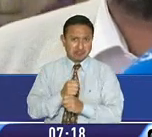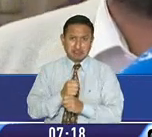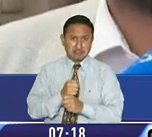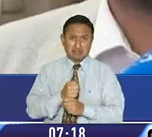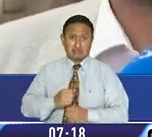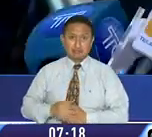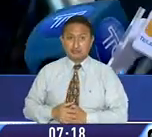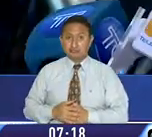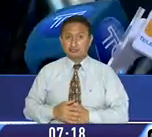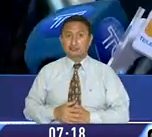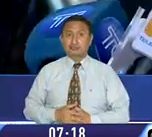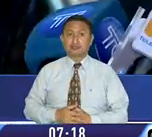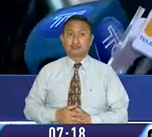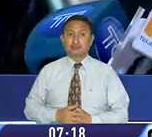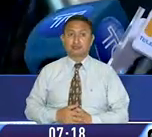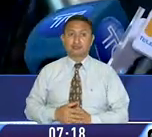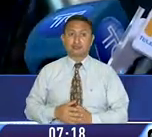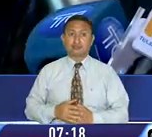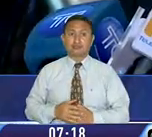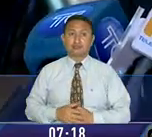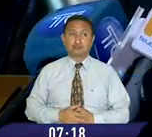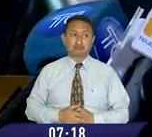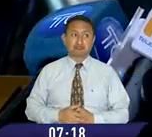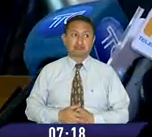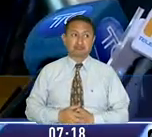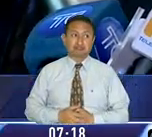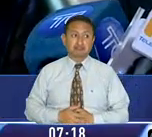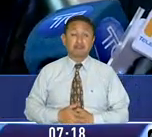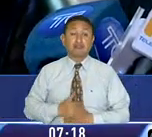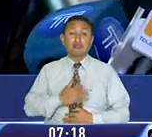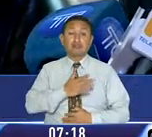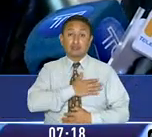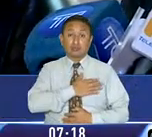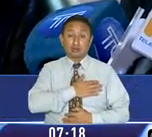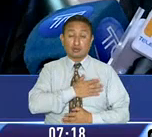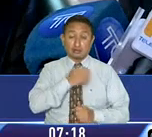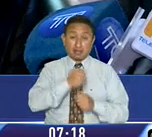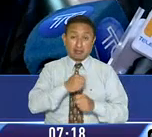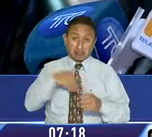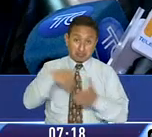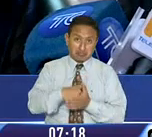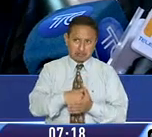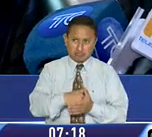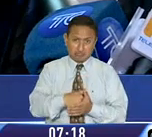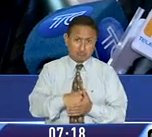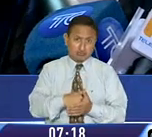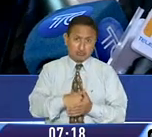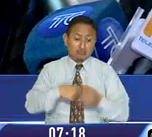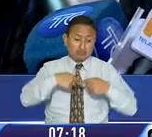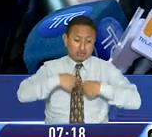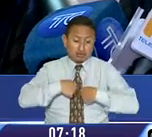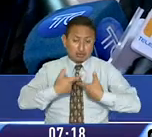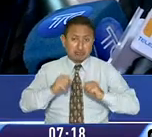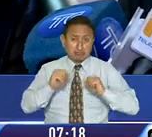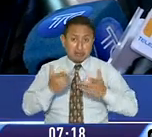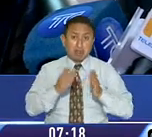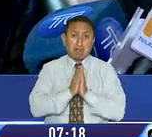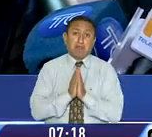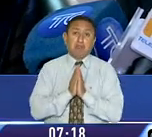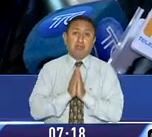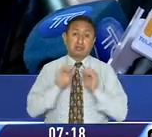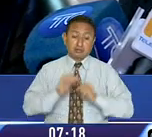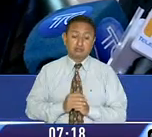cohecho. A nosotros no tiene por qué impedirnos o frenar nuestro trabajo. Nosotros cumpliremos con pedir. Las